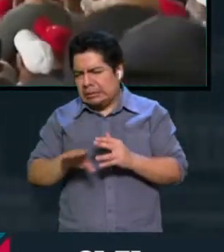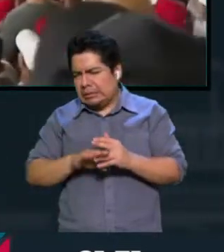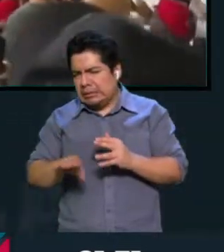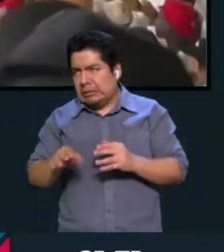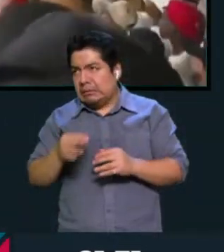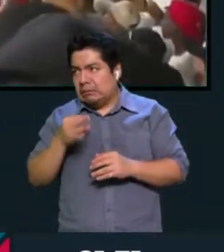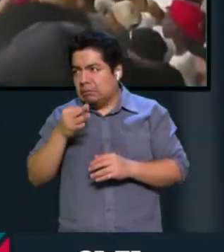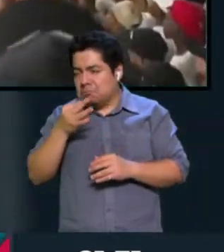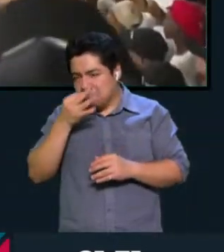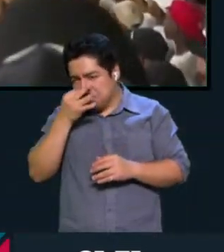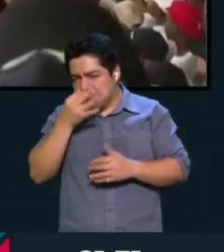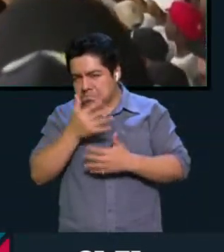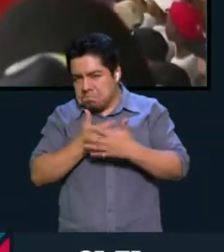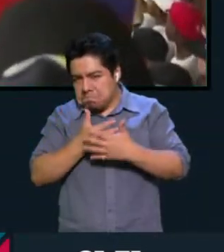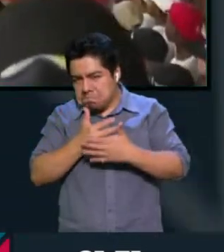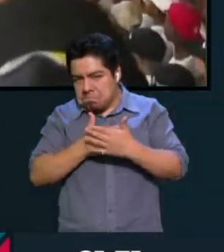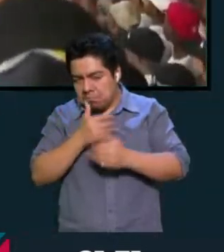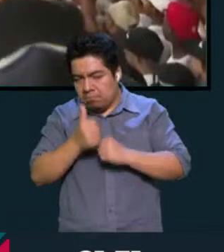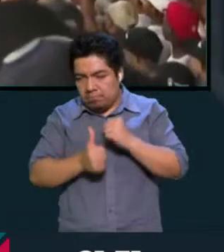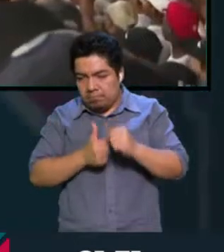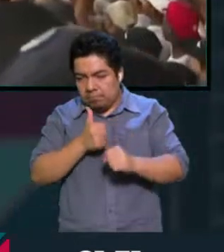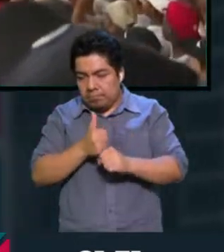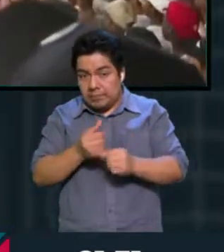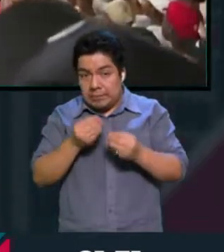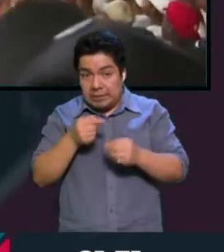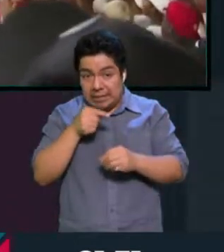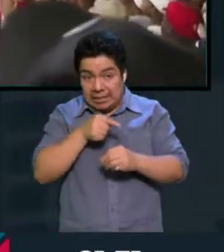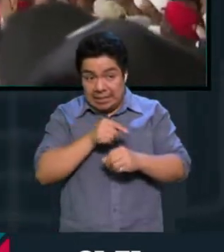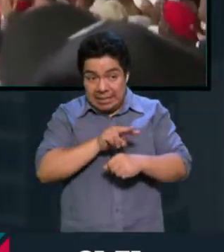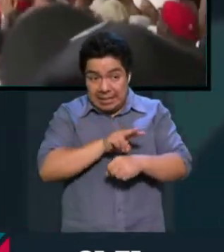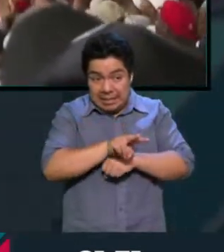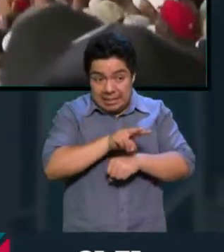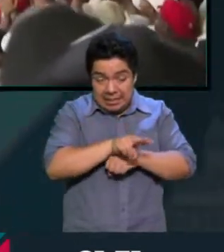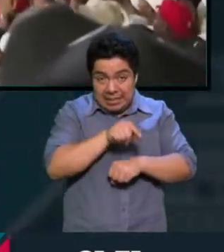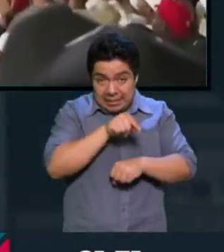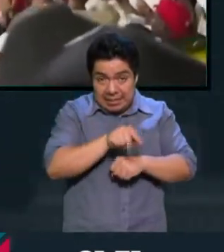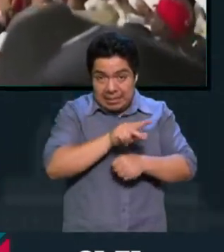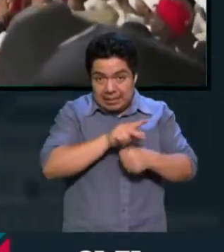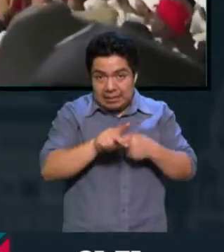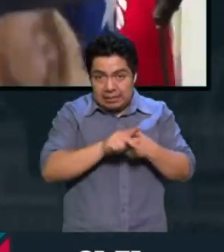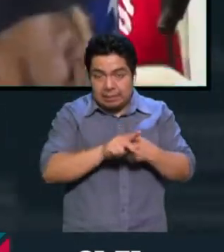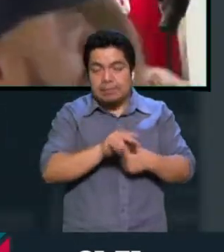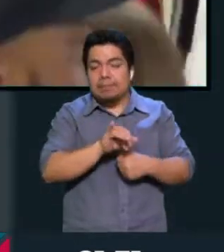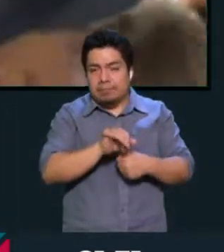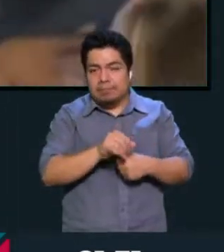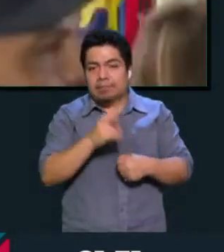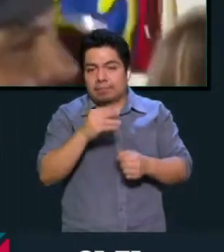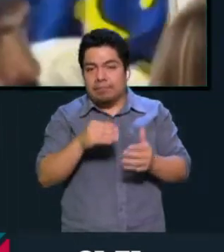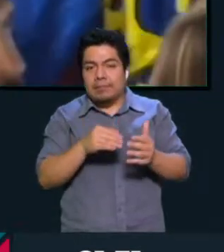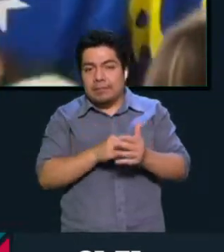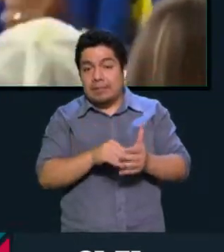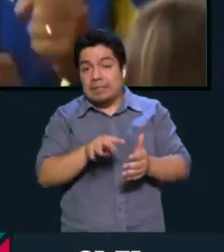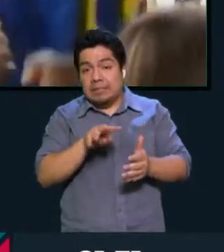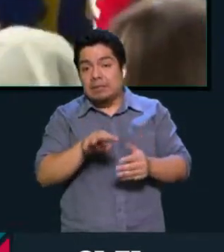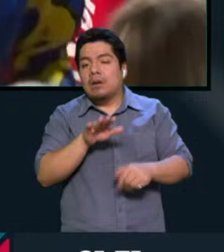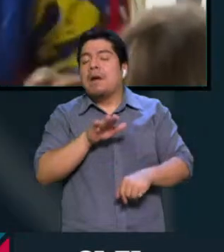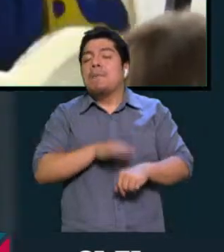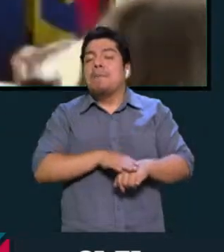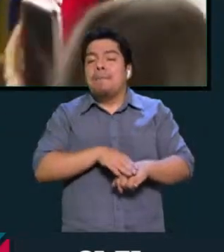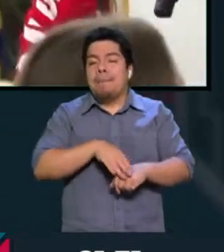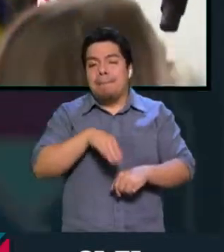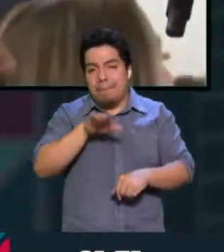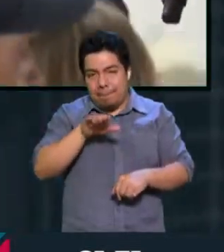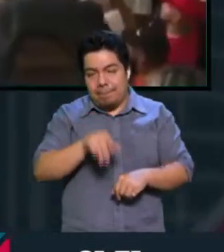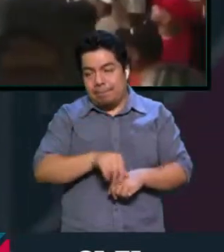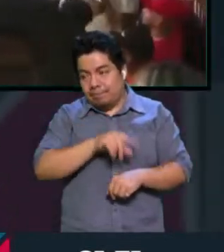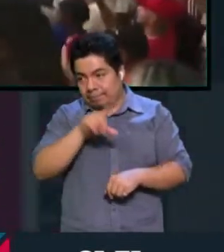de casi 15 años hay un proceso migratorio desde ese país que efectivamente se agudizó en el 2019 y tenemos que es